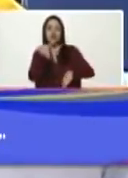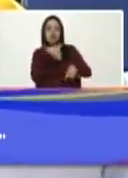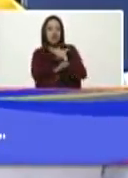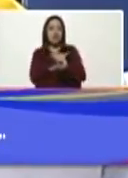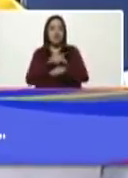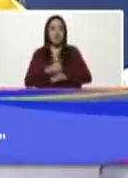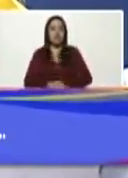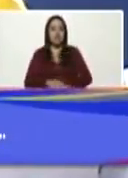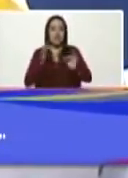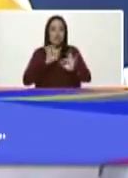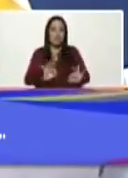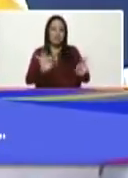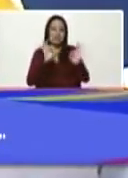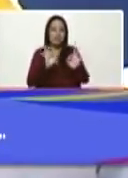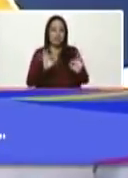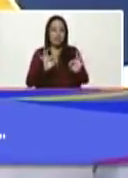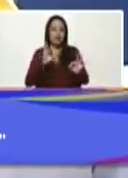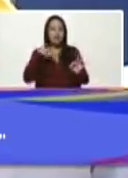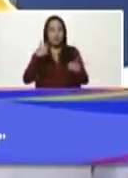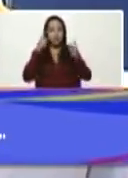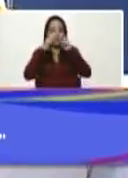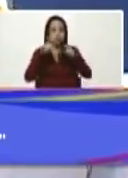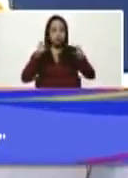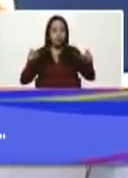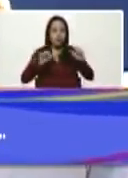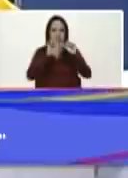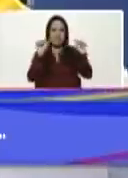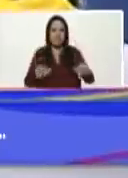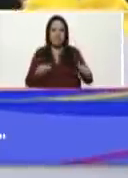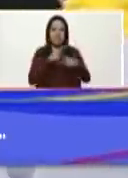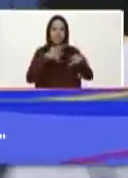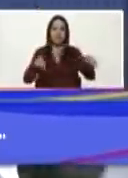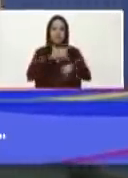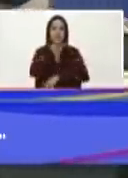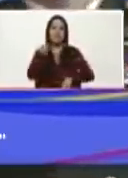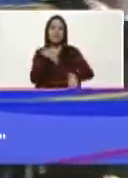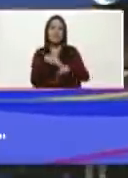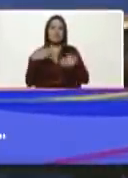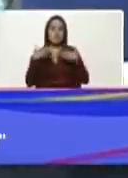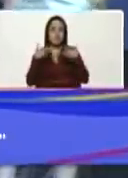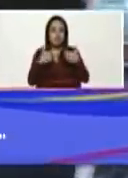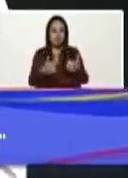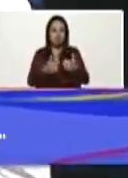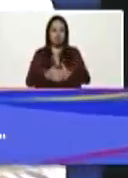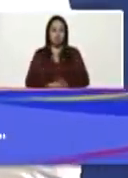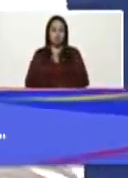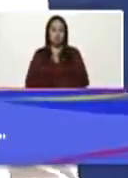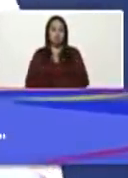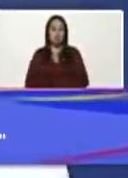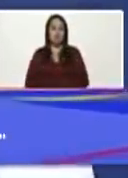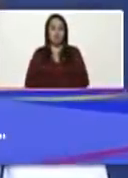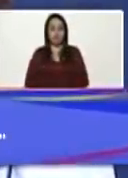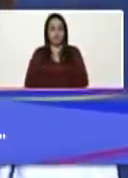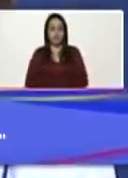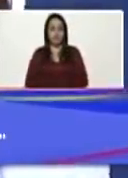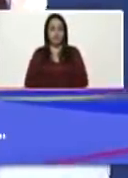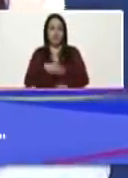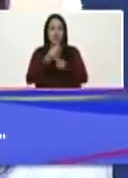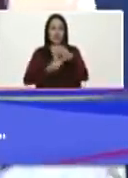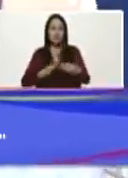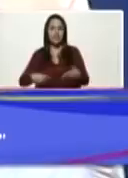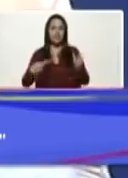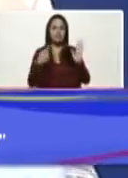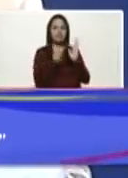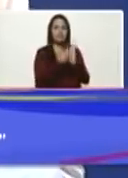Experimental especializada para formar parte del Sistema Público Nacional de Salud, recibiendo el nombre de Universidad de